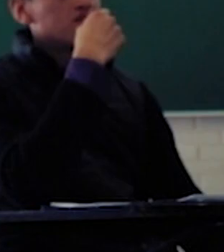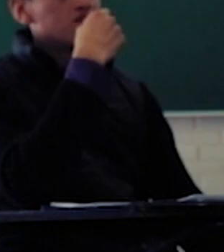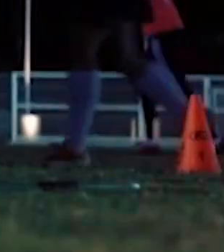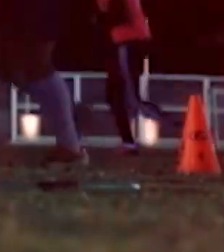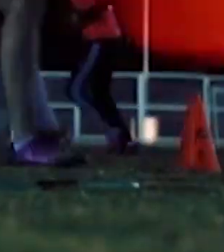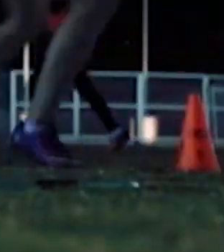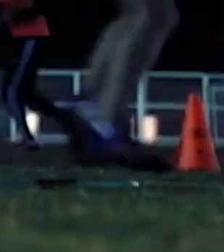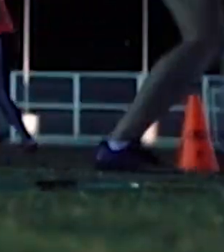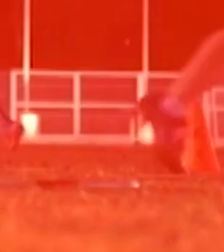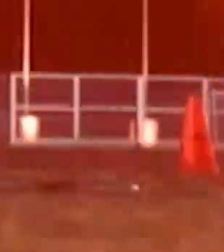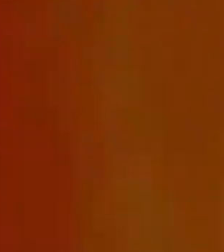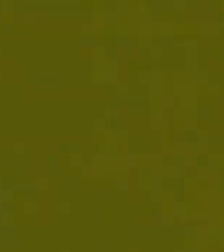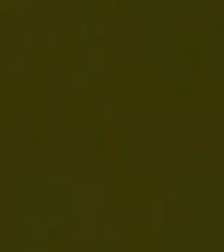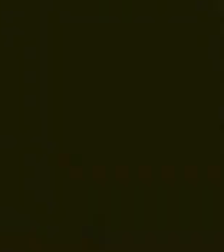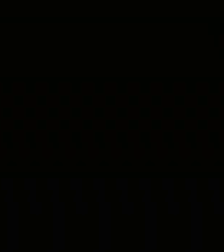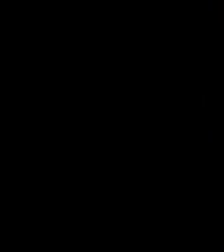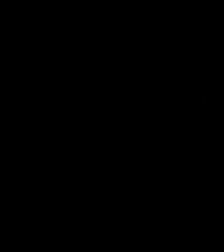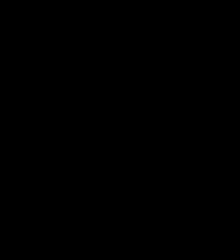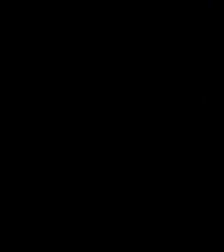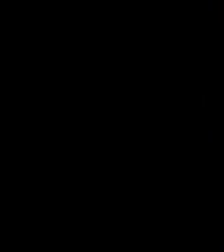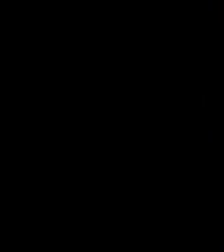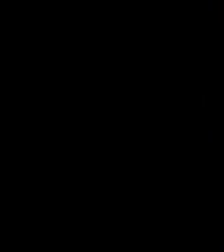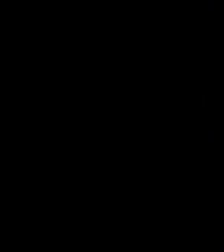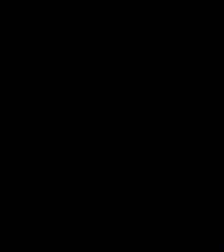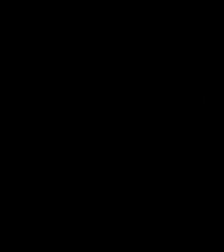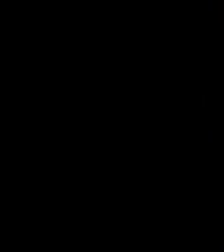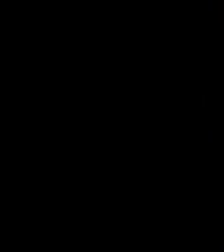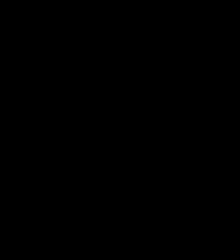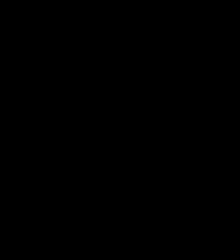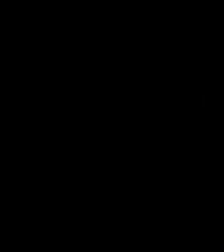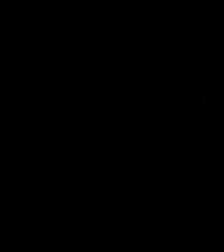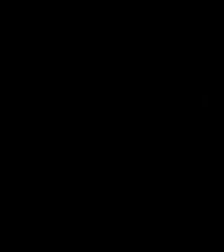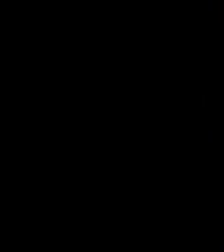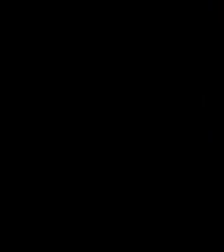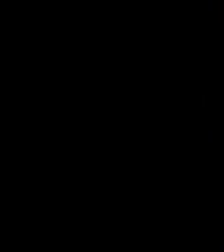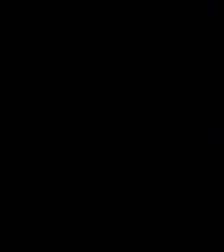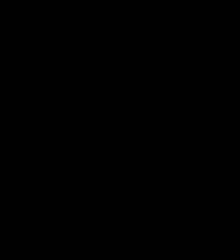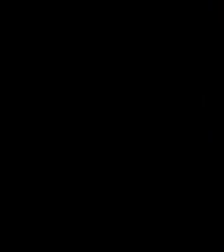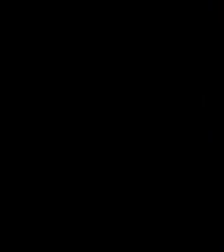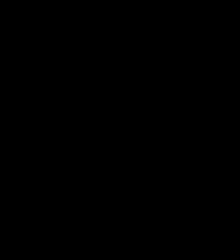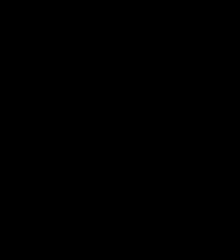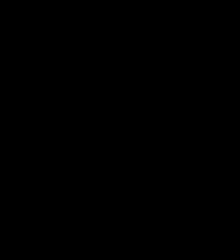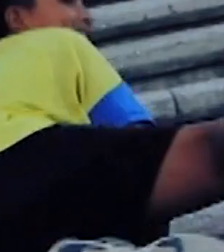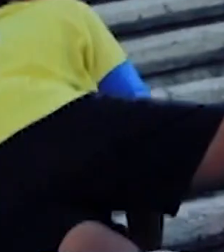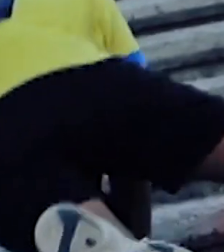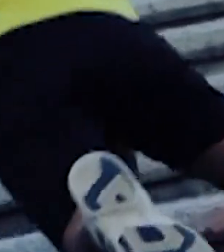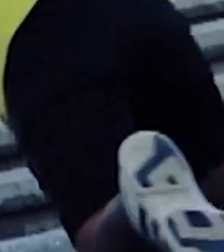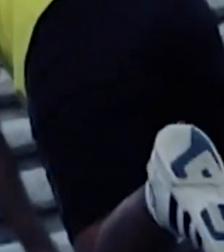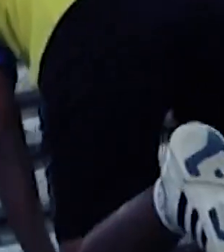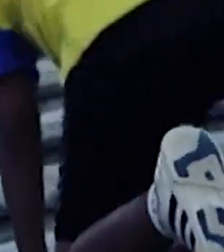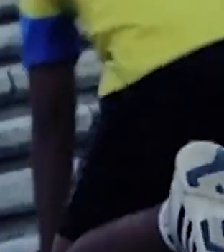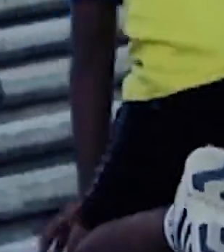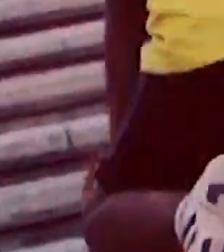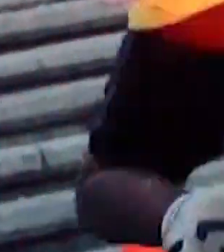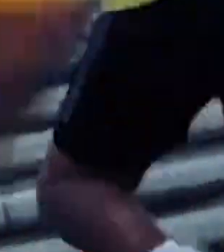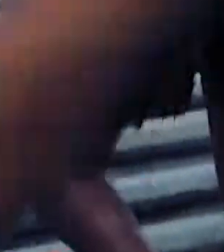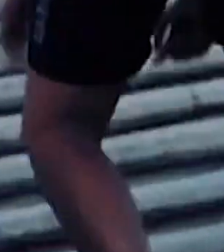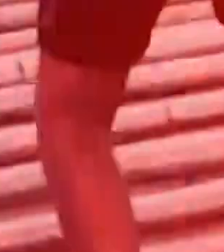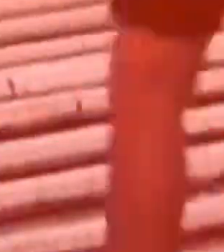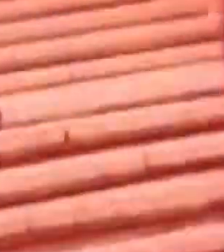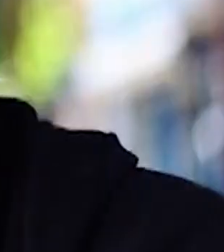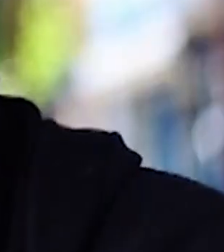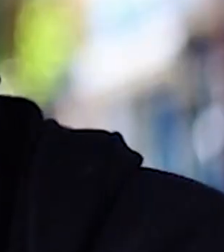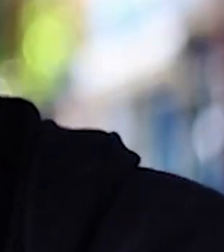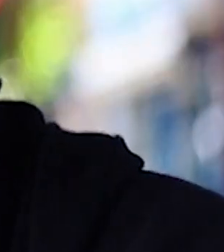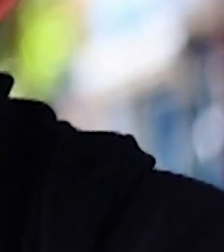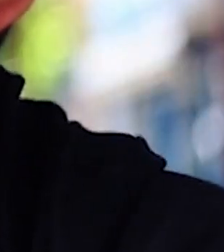Las bromas. ¿Qué hay de diferente en mí? ¿Qué hay de malo en mí? ¿Por qué no puedo ser como los demás? El